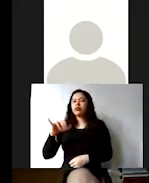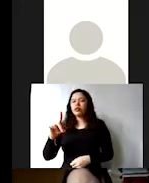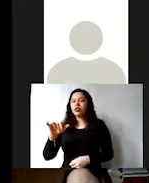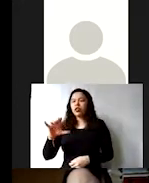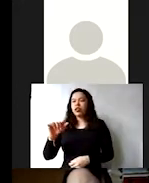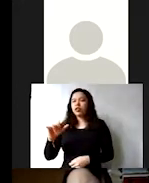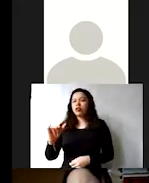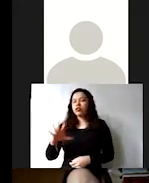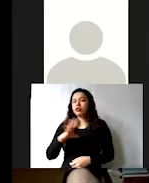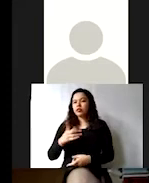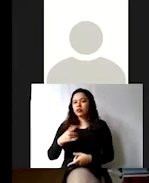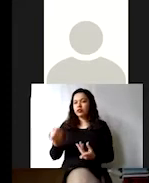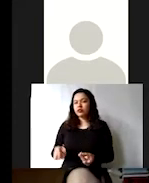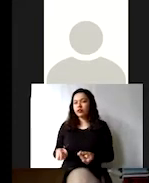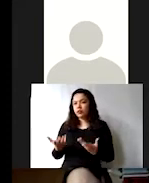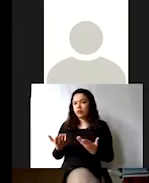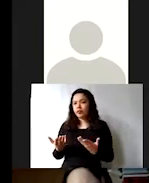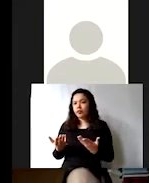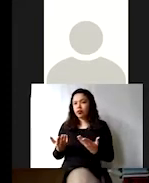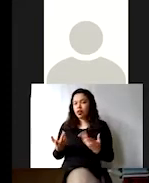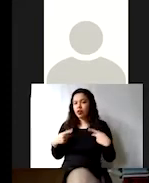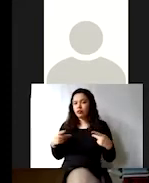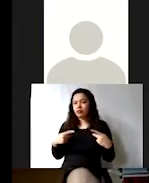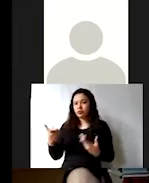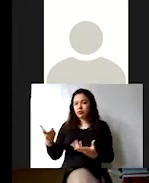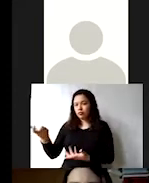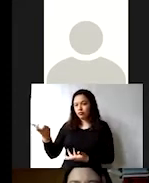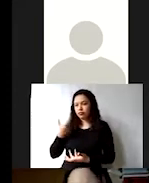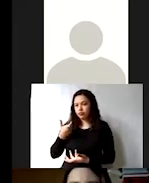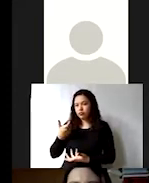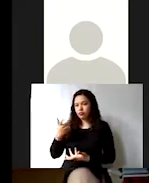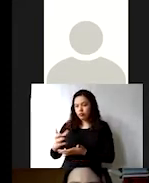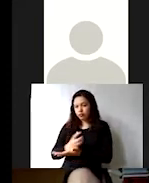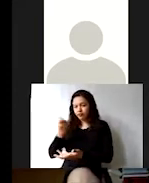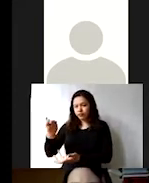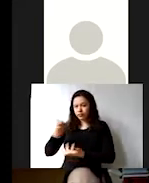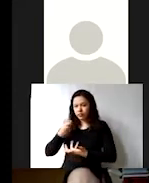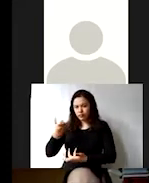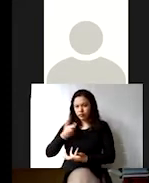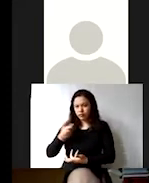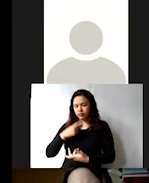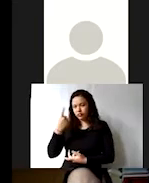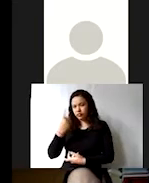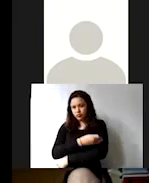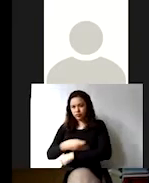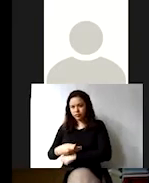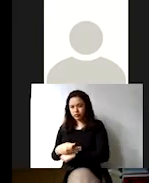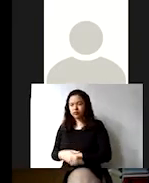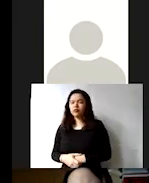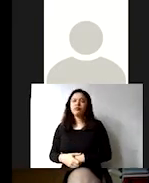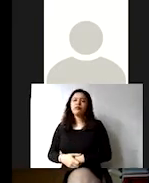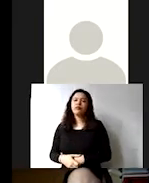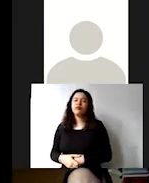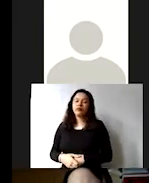pueden decir cuánto perciben las personas en sus ingresos familiares, personal y